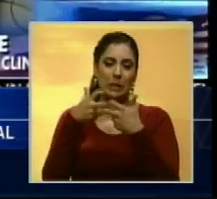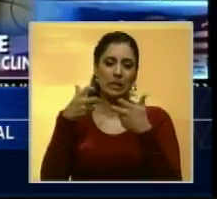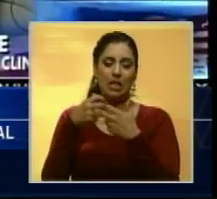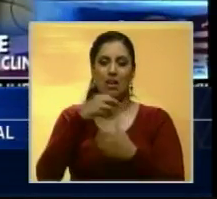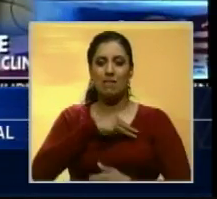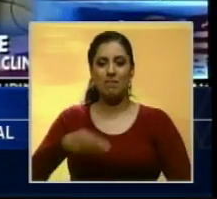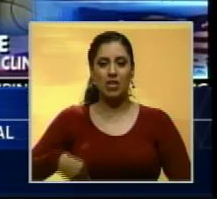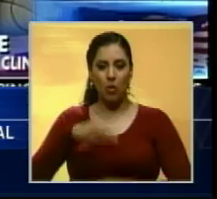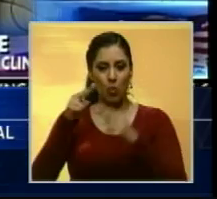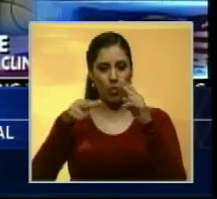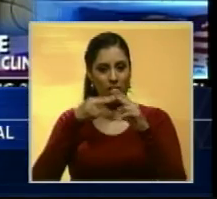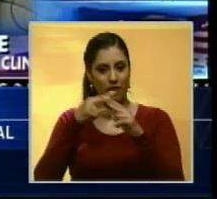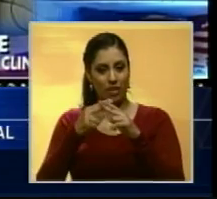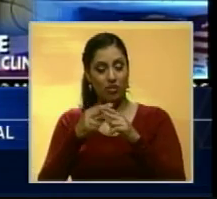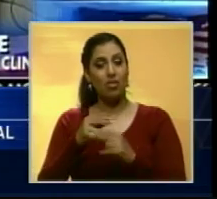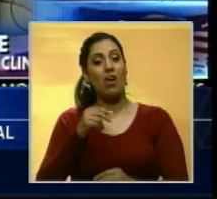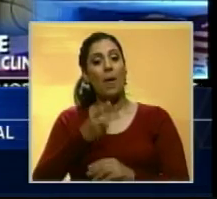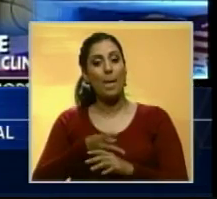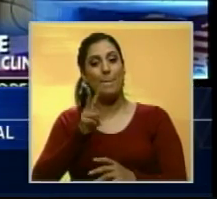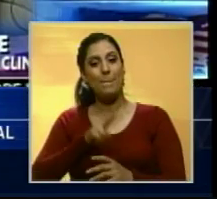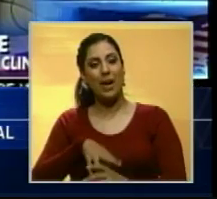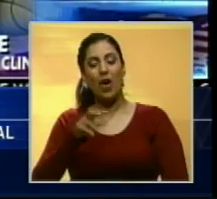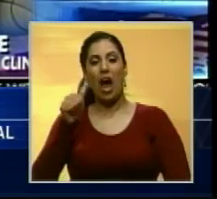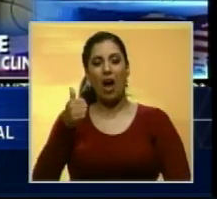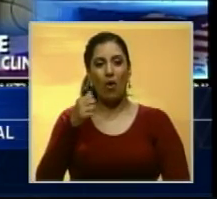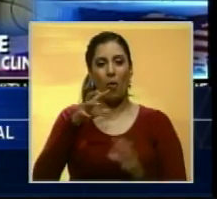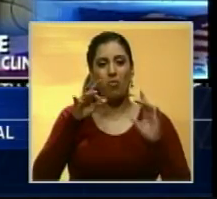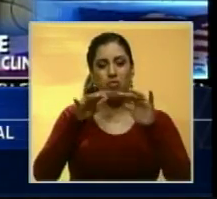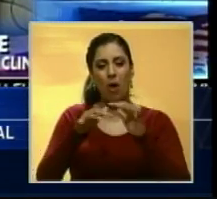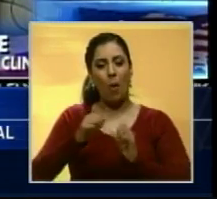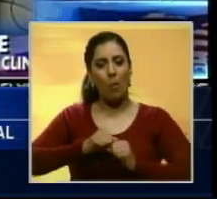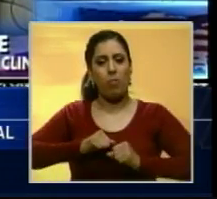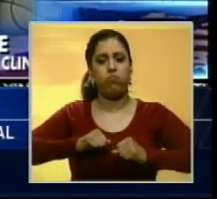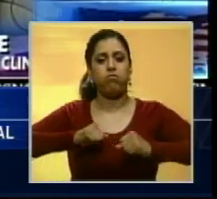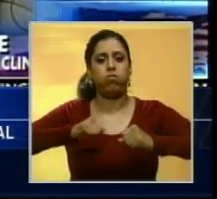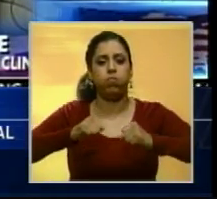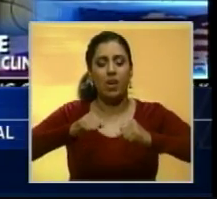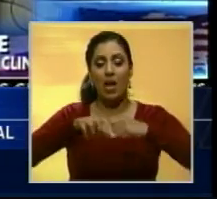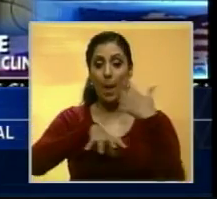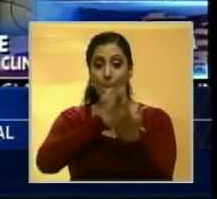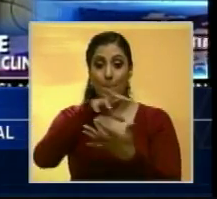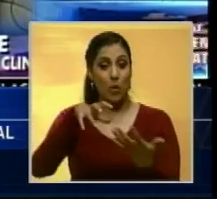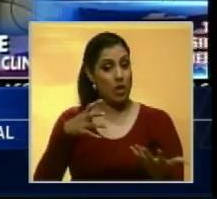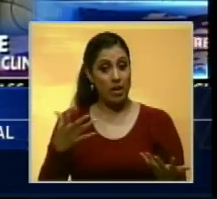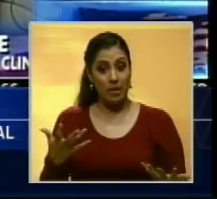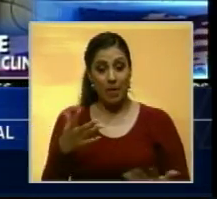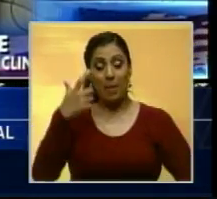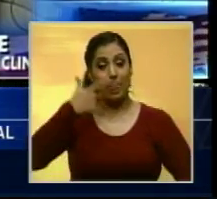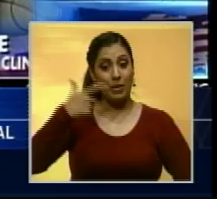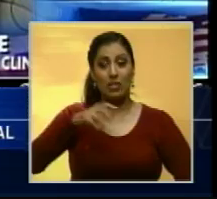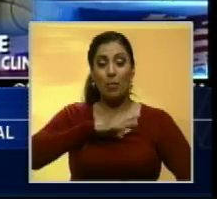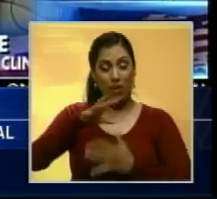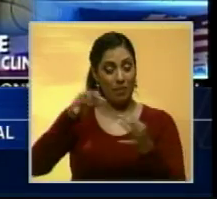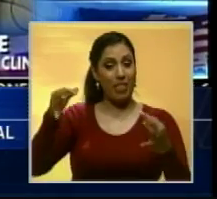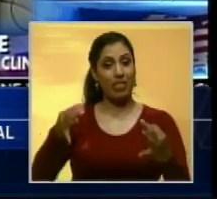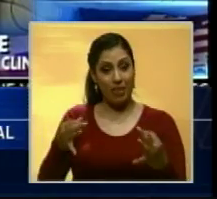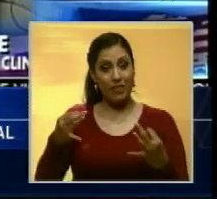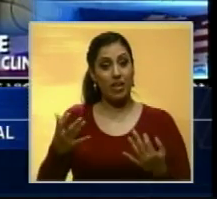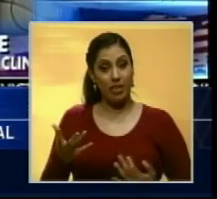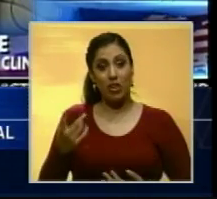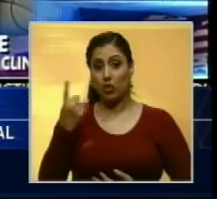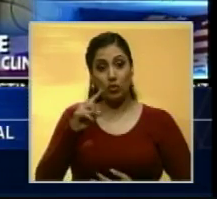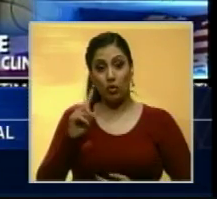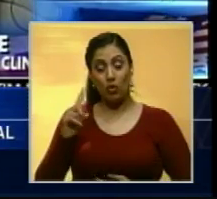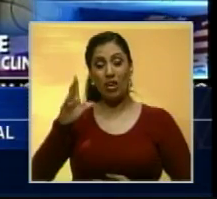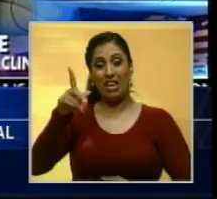como Miss Universo. Aumentó una cantidad masiva de peso y era un problema. Tuvimos un problema real, no solamente